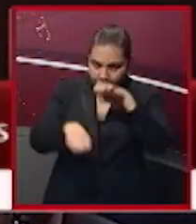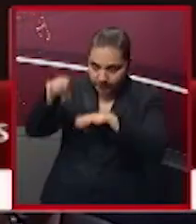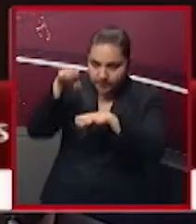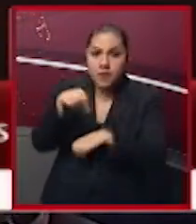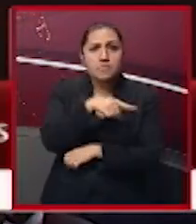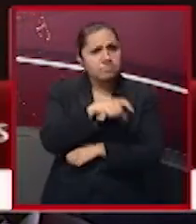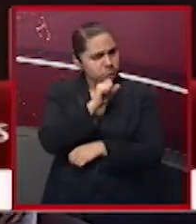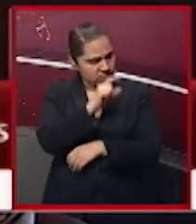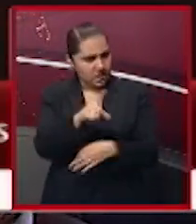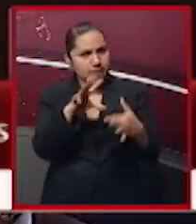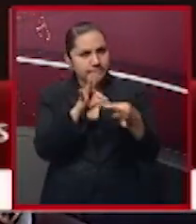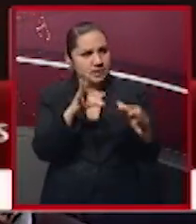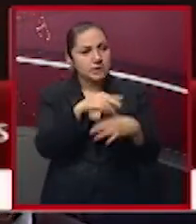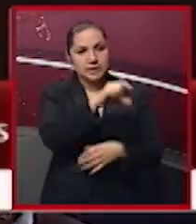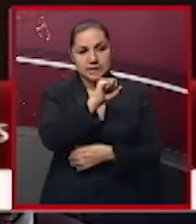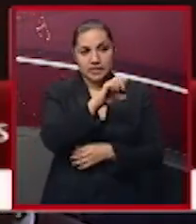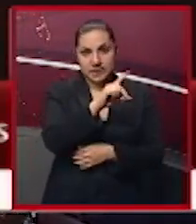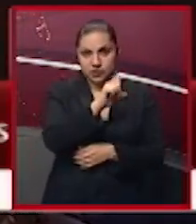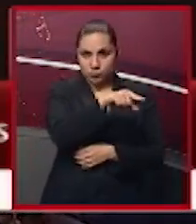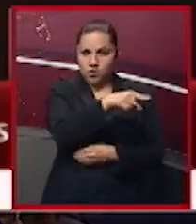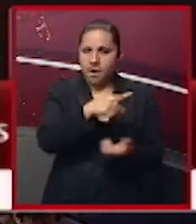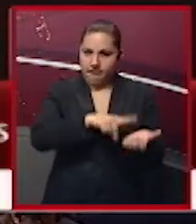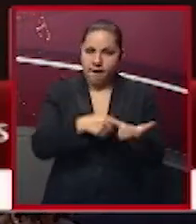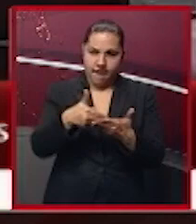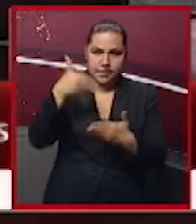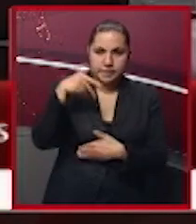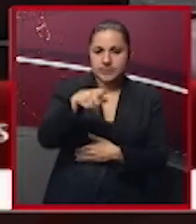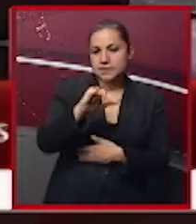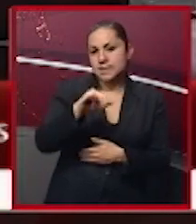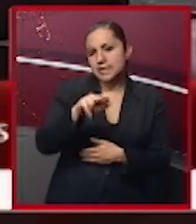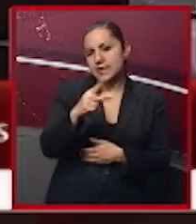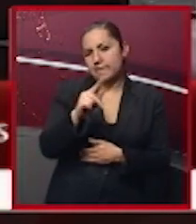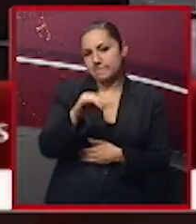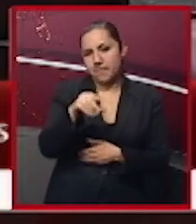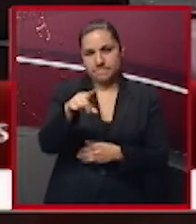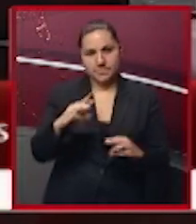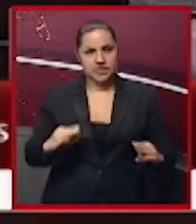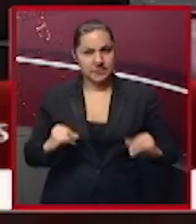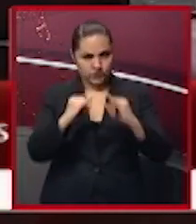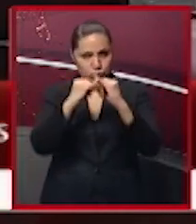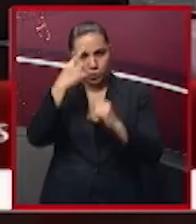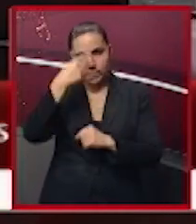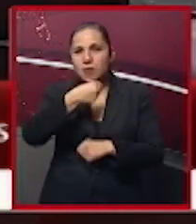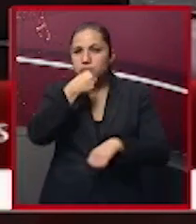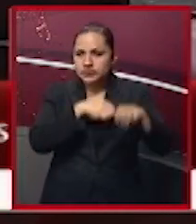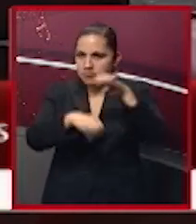el apoyo del Instituto Nacional de las Personas Adultas Mayores.